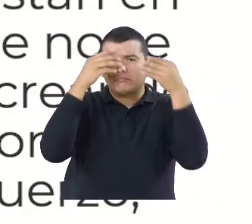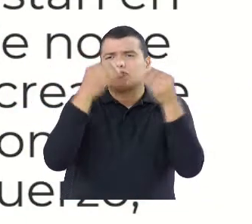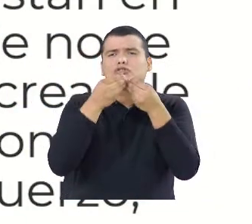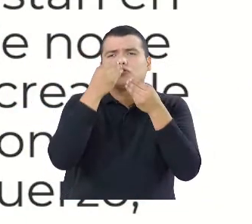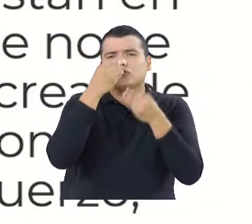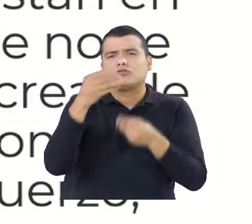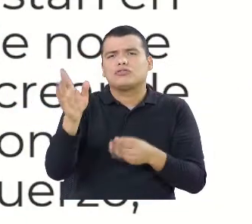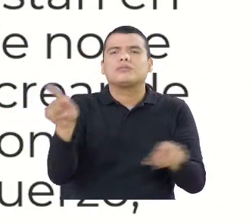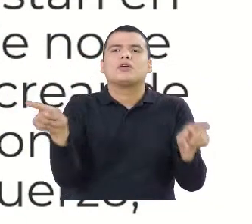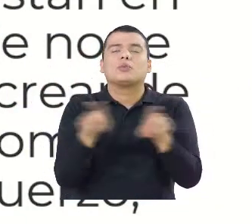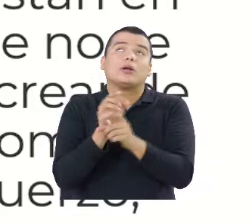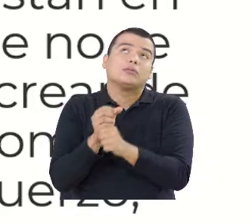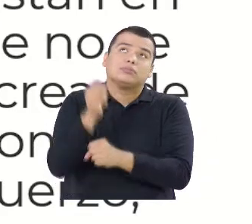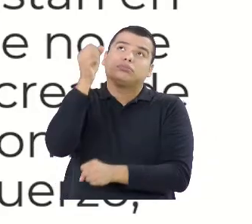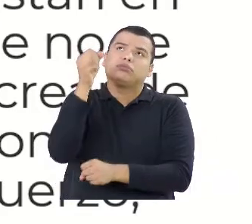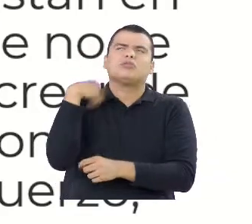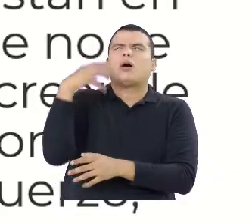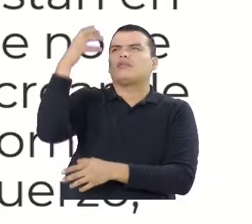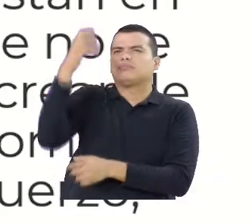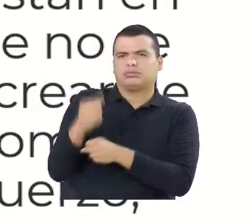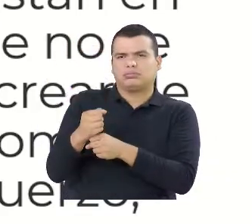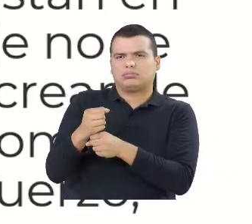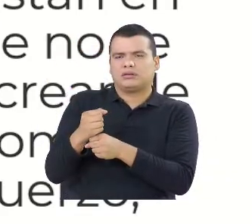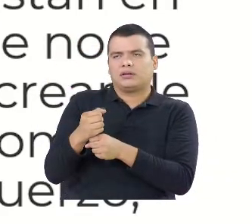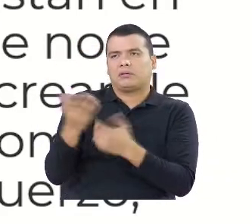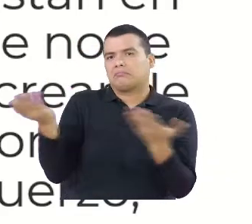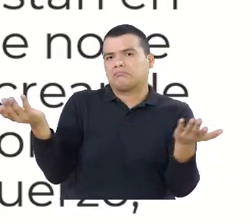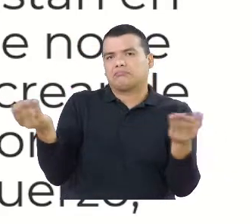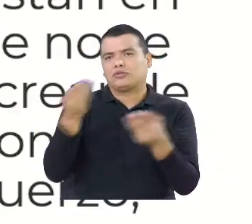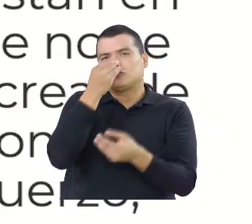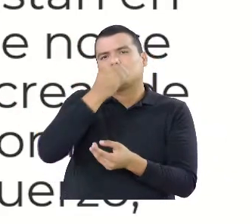a los estudiantes no se les motiva, ellos se van a